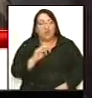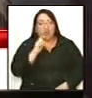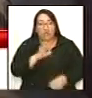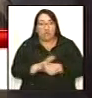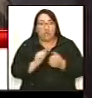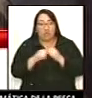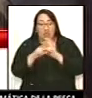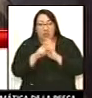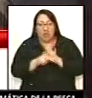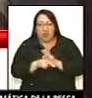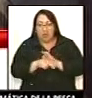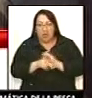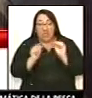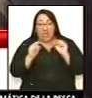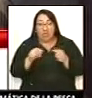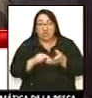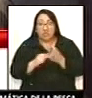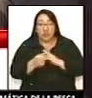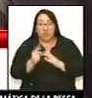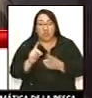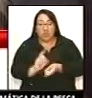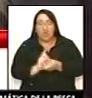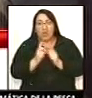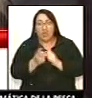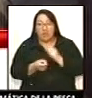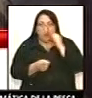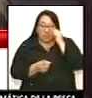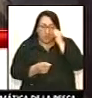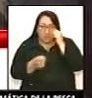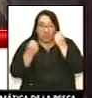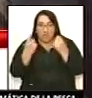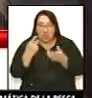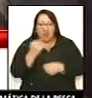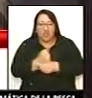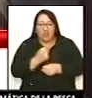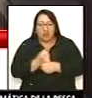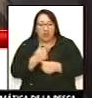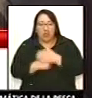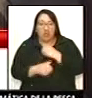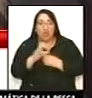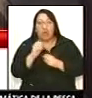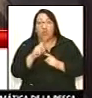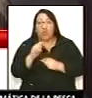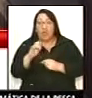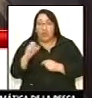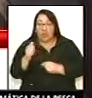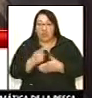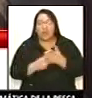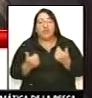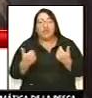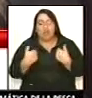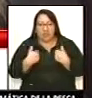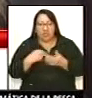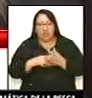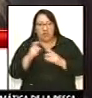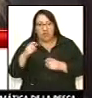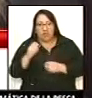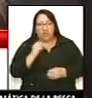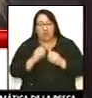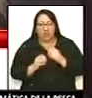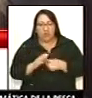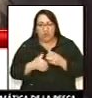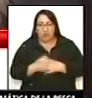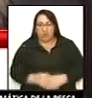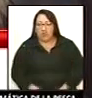no la norma. Y eso implica un cambio que entiendo se está trabajando en la Contraloría y que debe merecer una reflexión